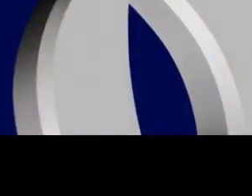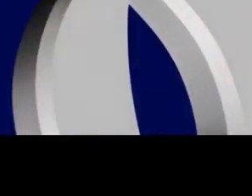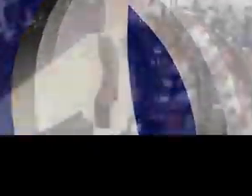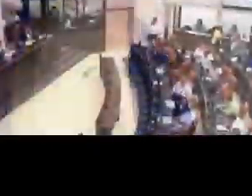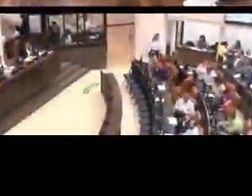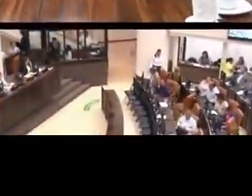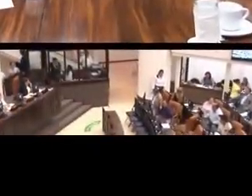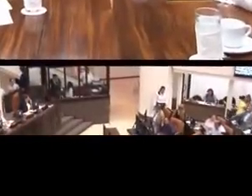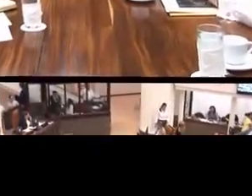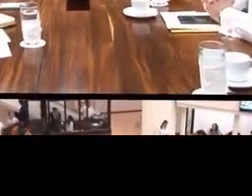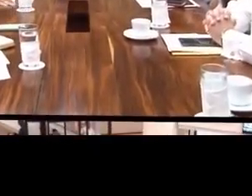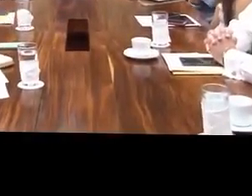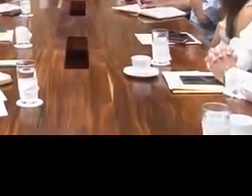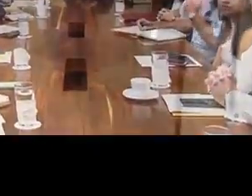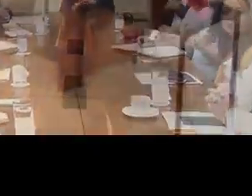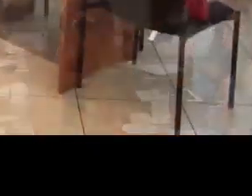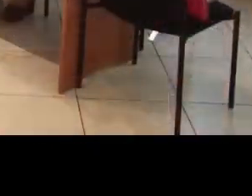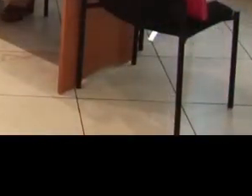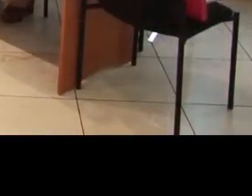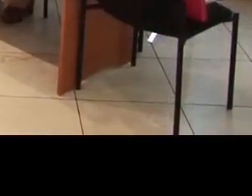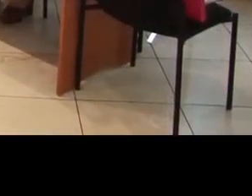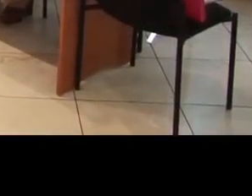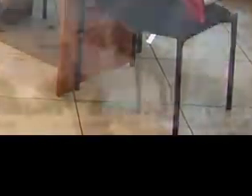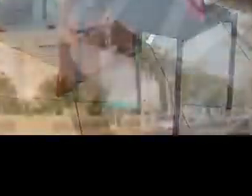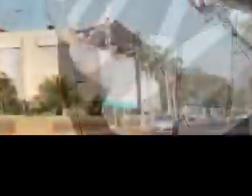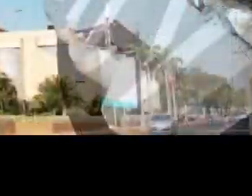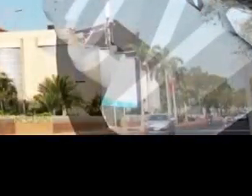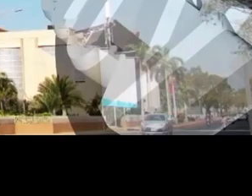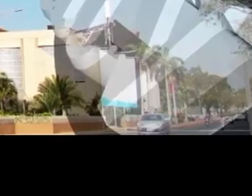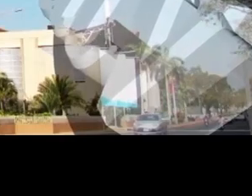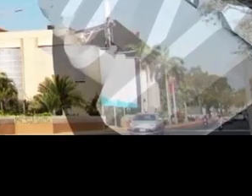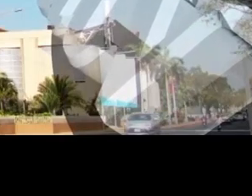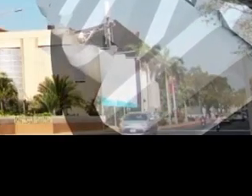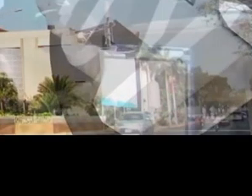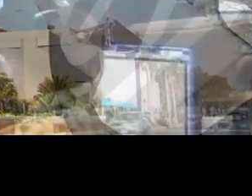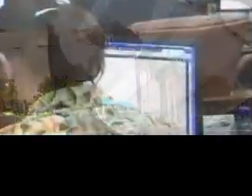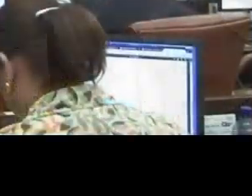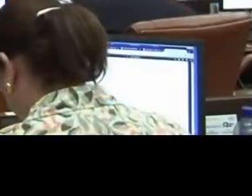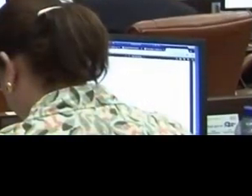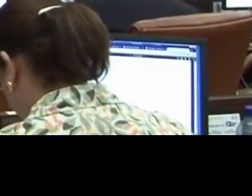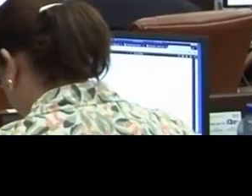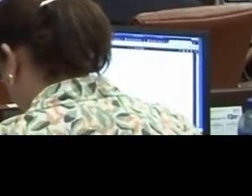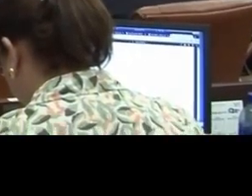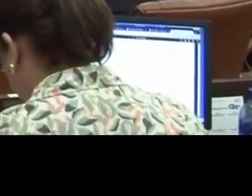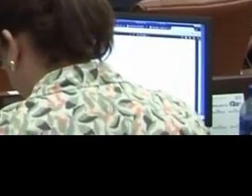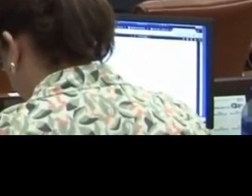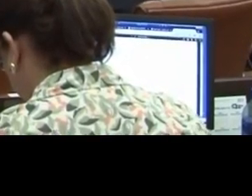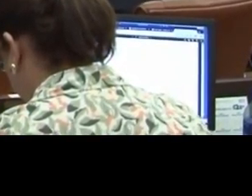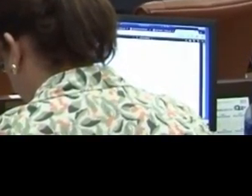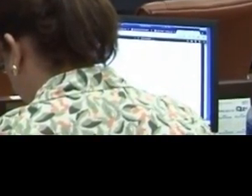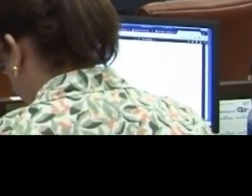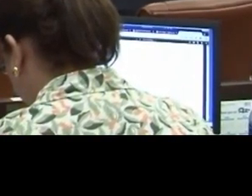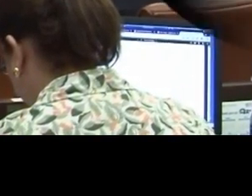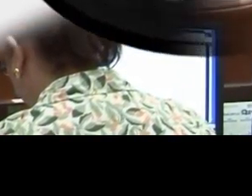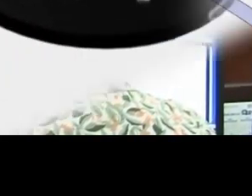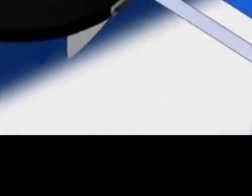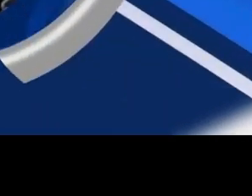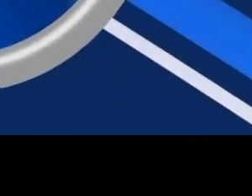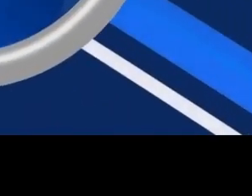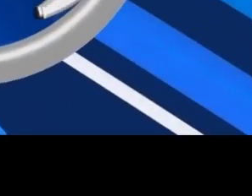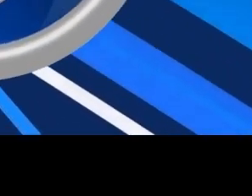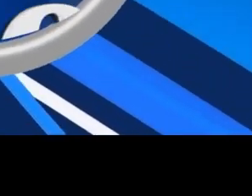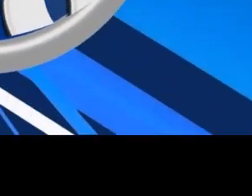cierre del Festival Gastronómico, el segundo Festival Gastronómico Internacional, se vendió más de millón y medio